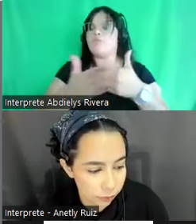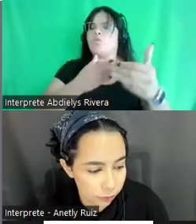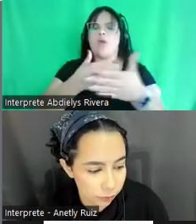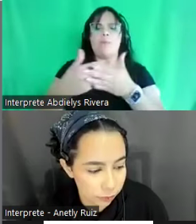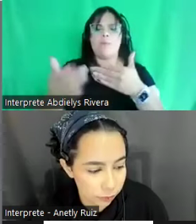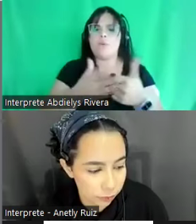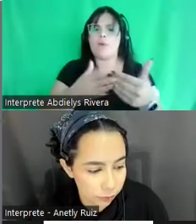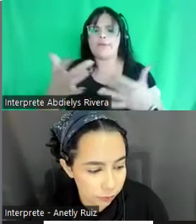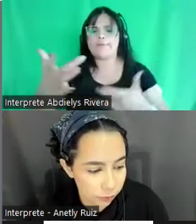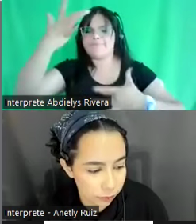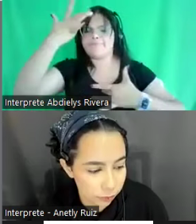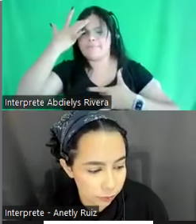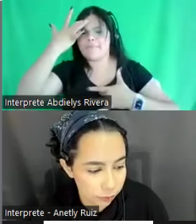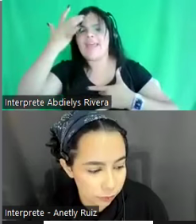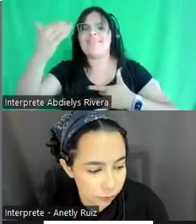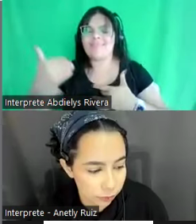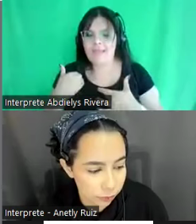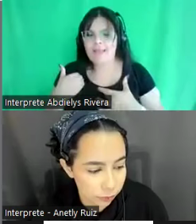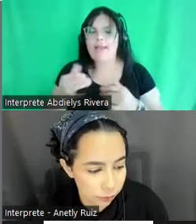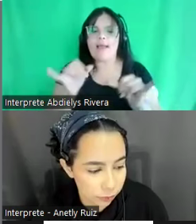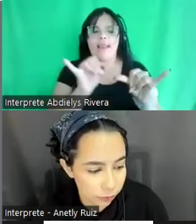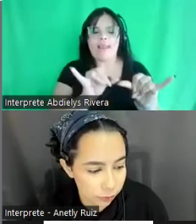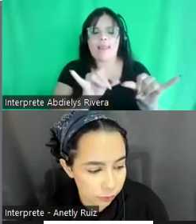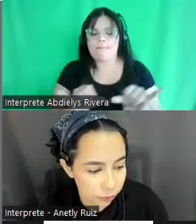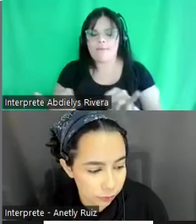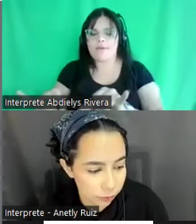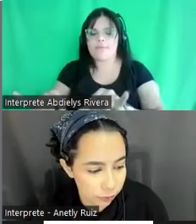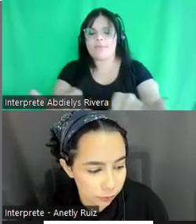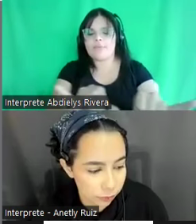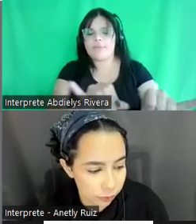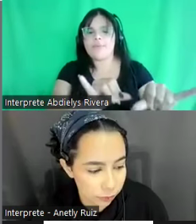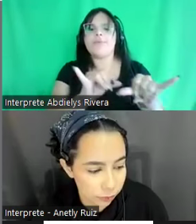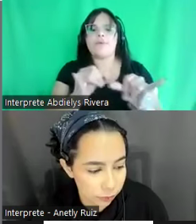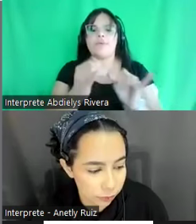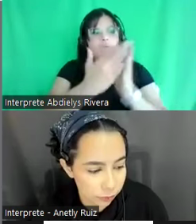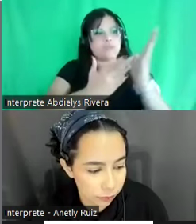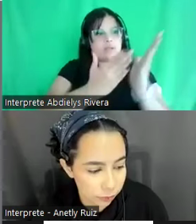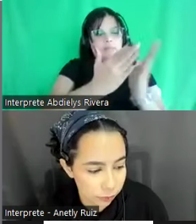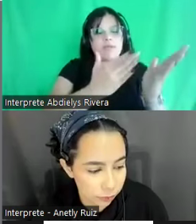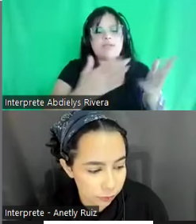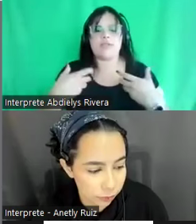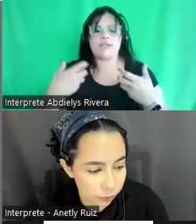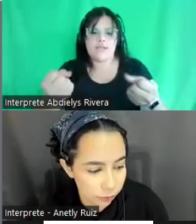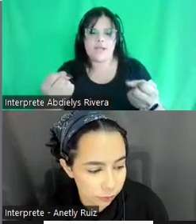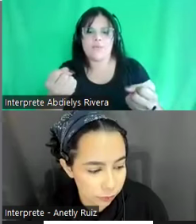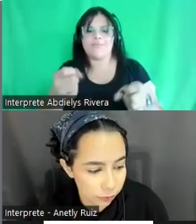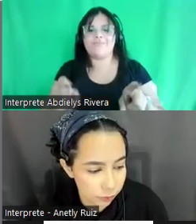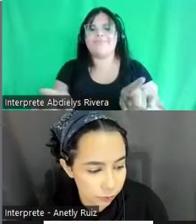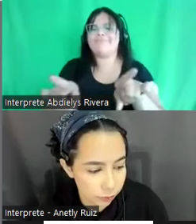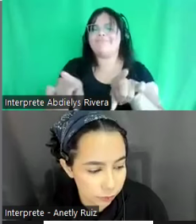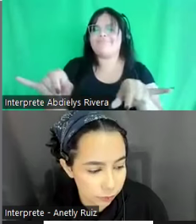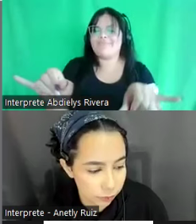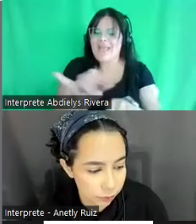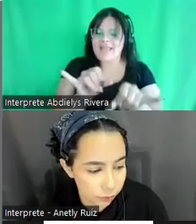misma oportunidad y capacidad de recibir los mejores servicios de salud. Gracias, doctora, por ese comentario